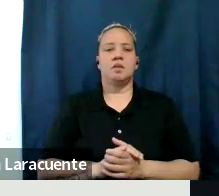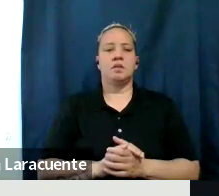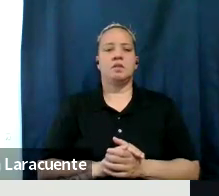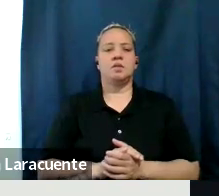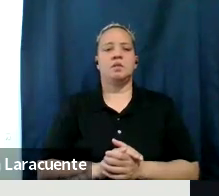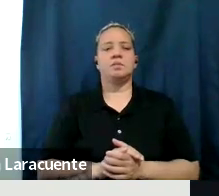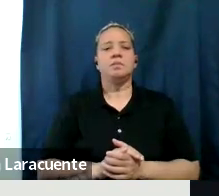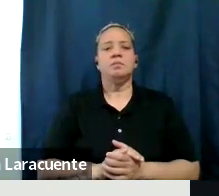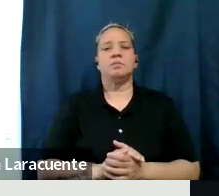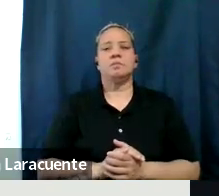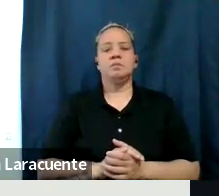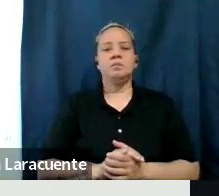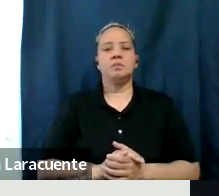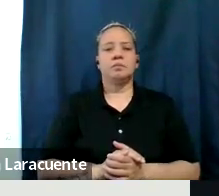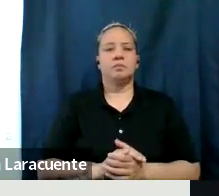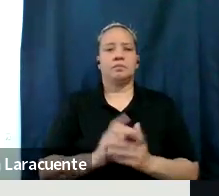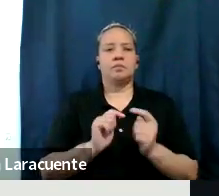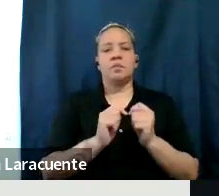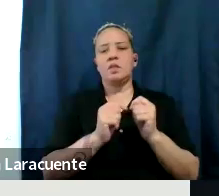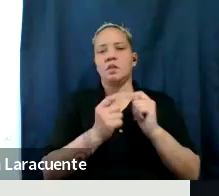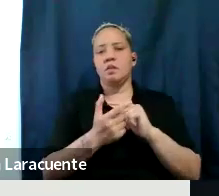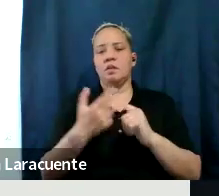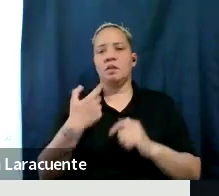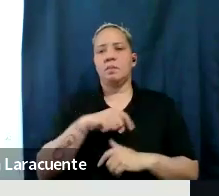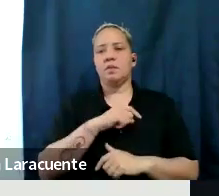editó el editor y traductor español